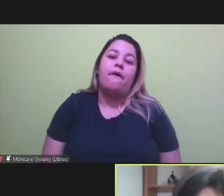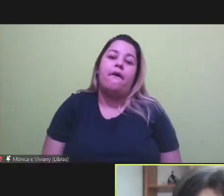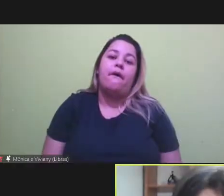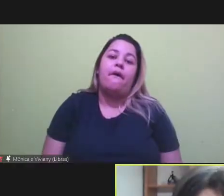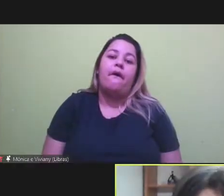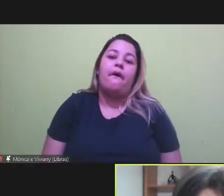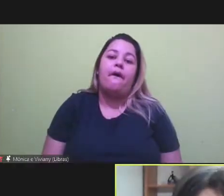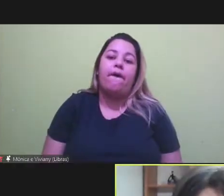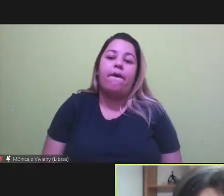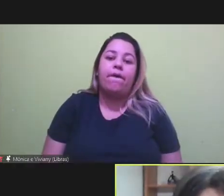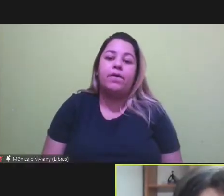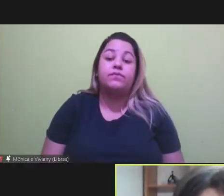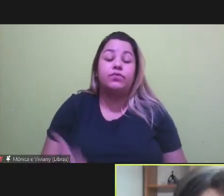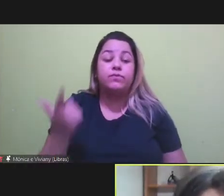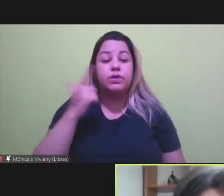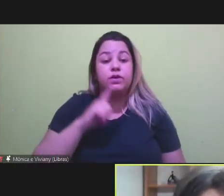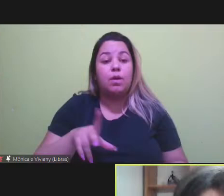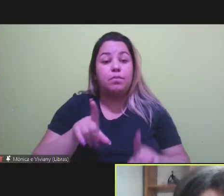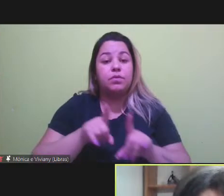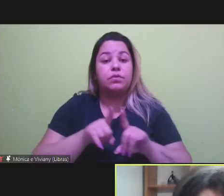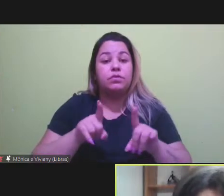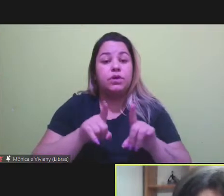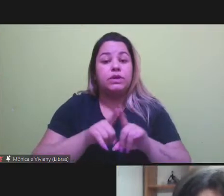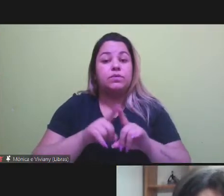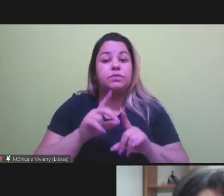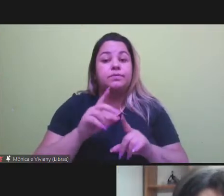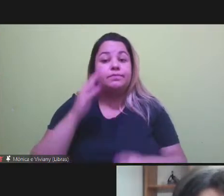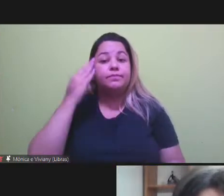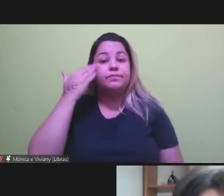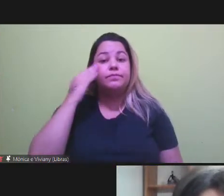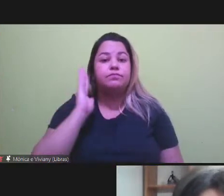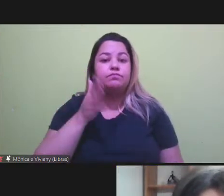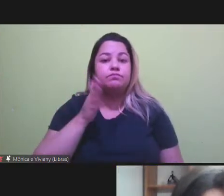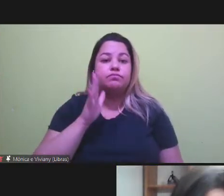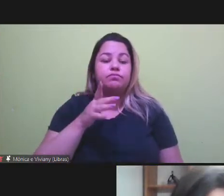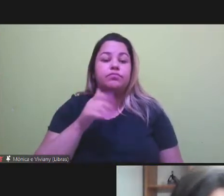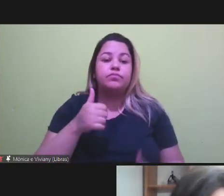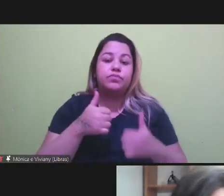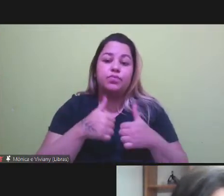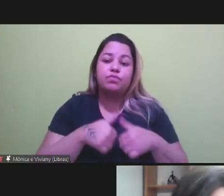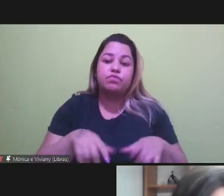Creía que la estaba compartiendo. Pero no completa.